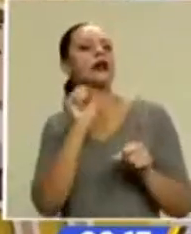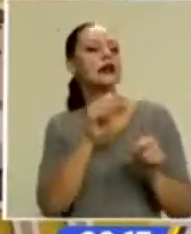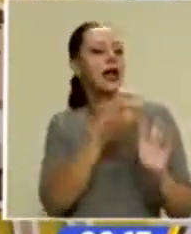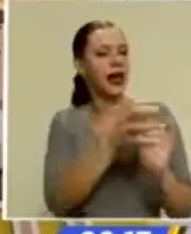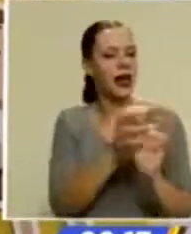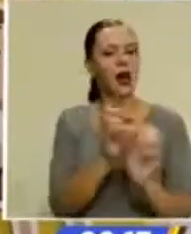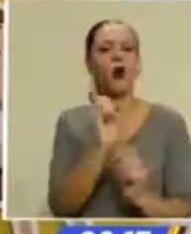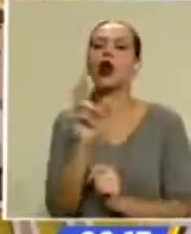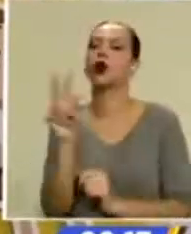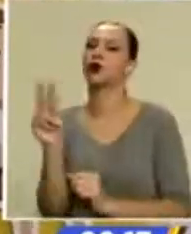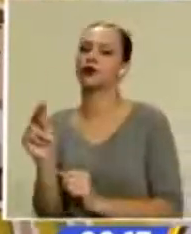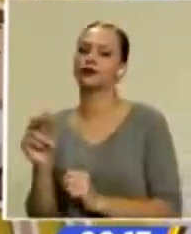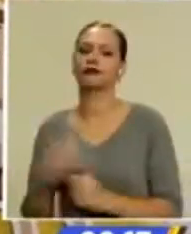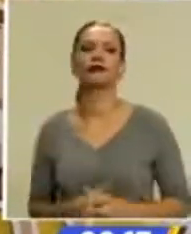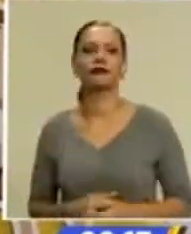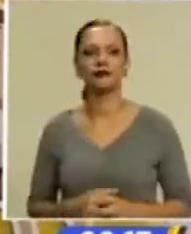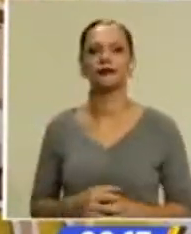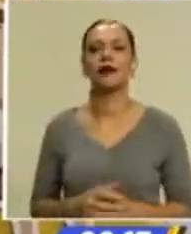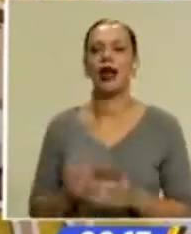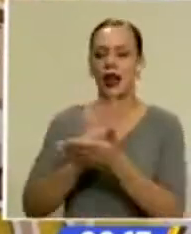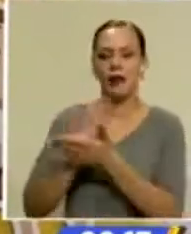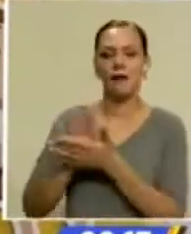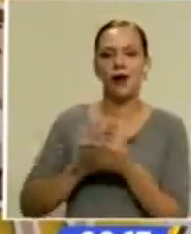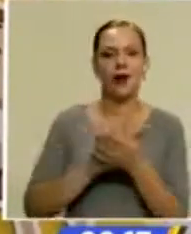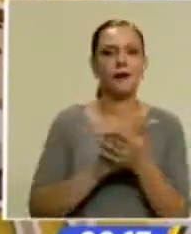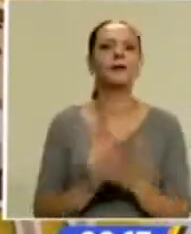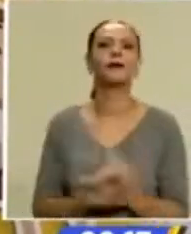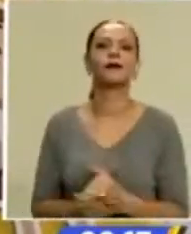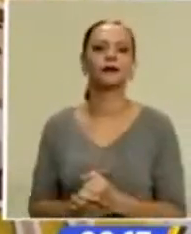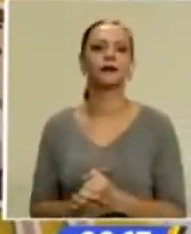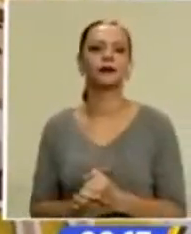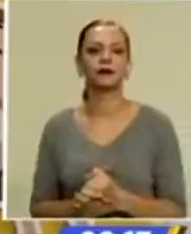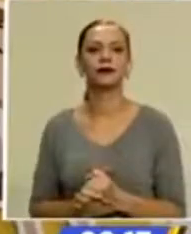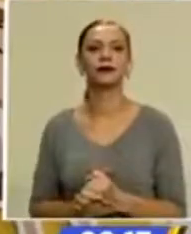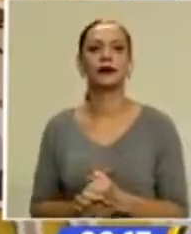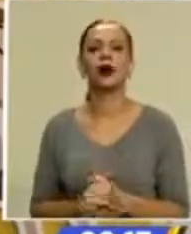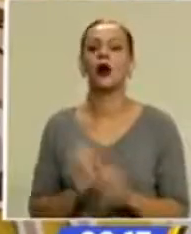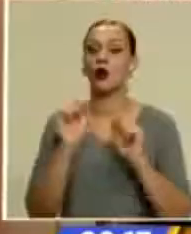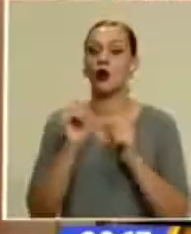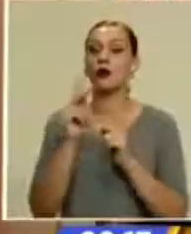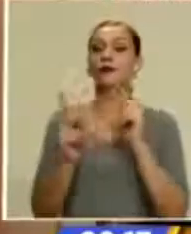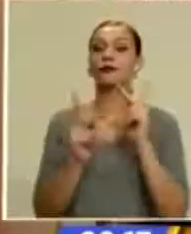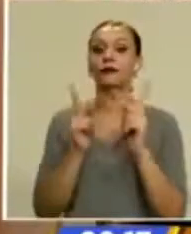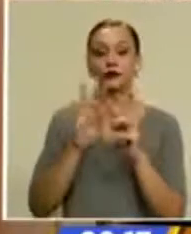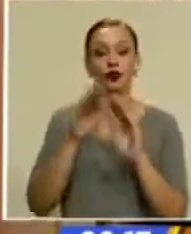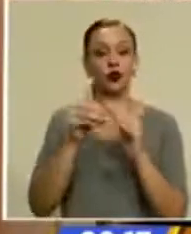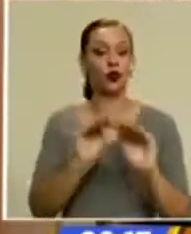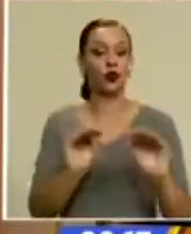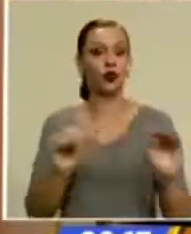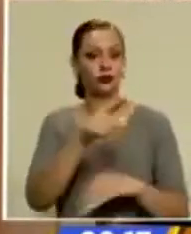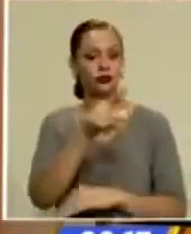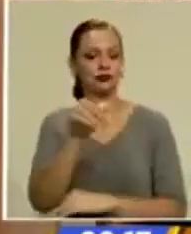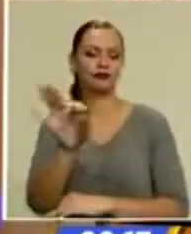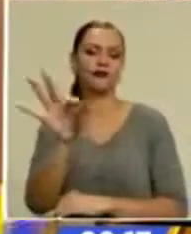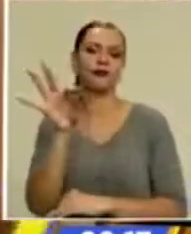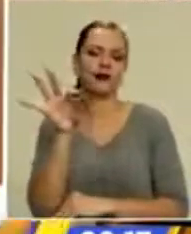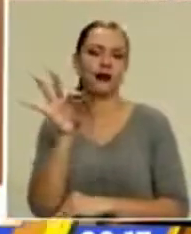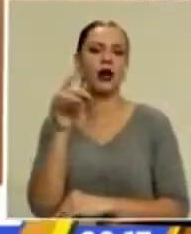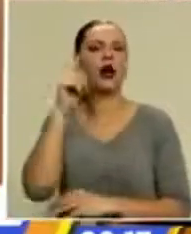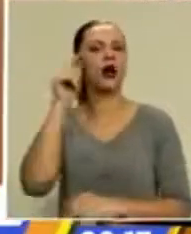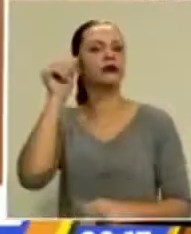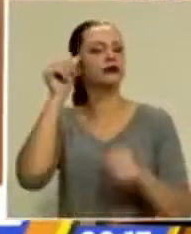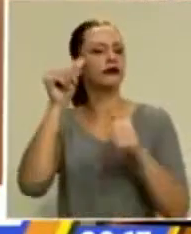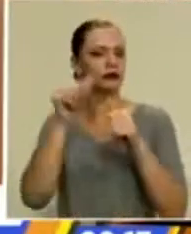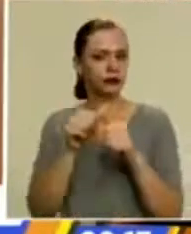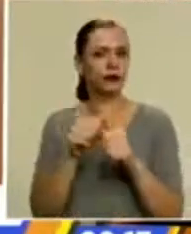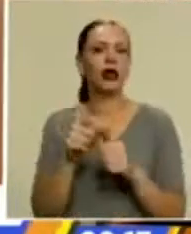cositas sí y cuáles otras hay que limpiarlas. No sé, perfecto, como perfecto. Con alguna Entonces todos los cosita. Niños y niñas invitadísimos, ¿verdad? A